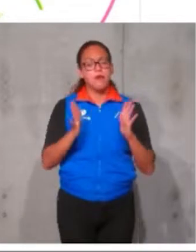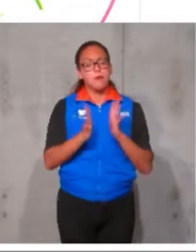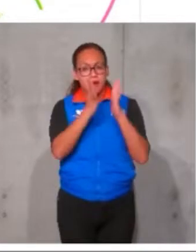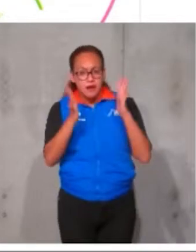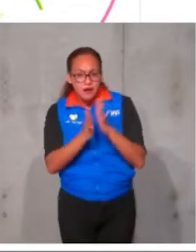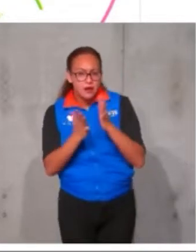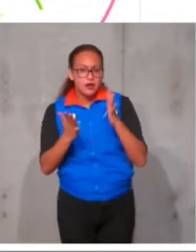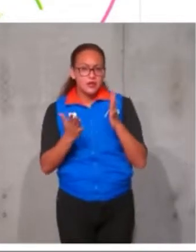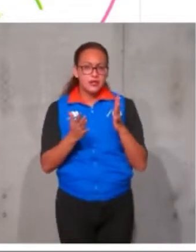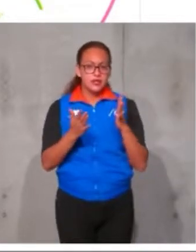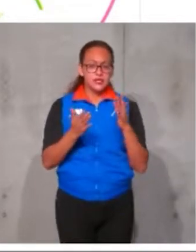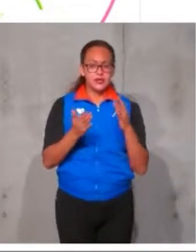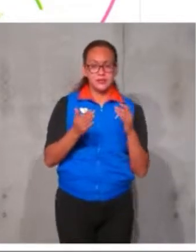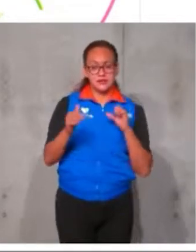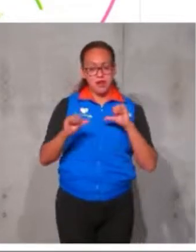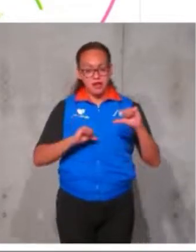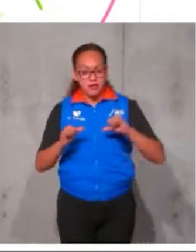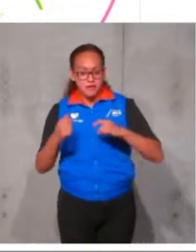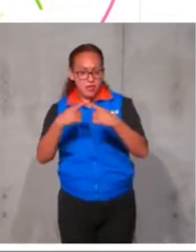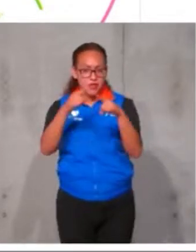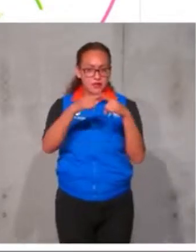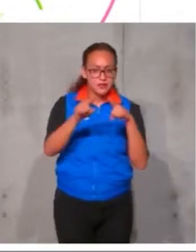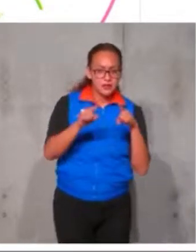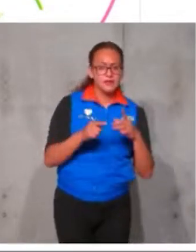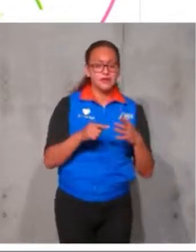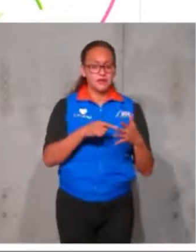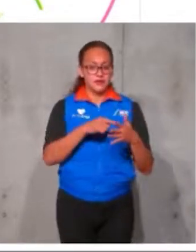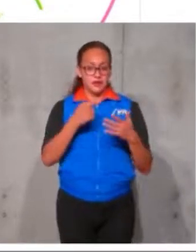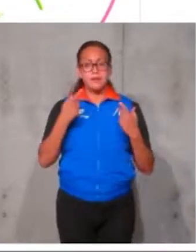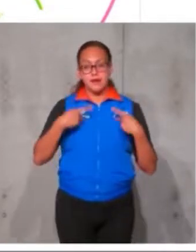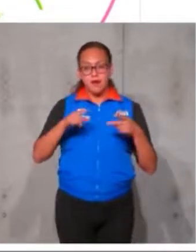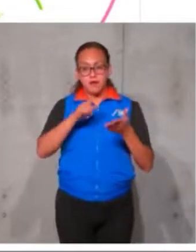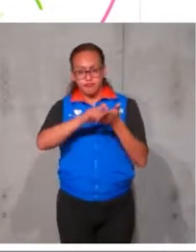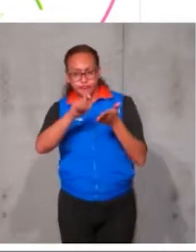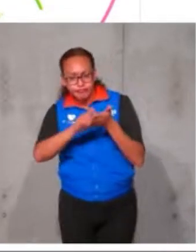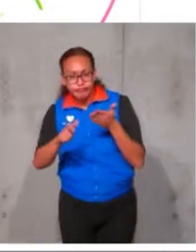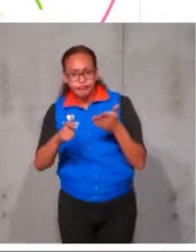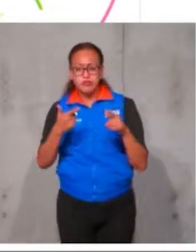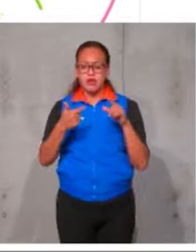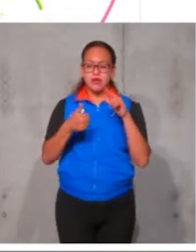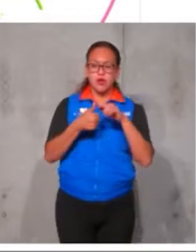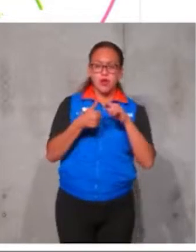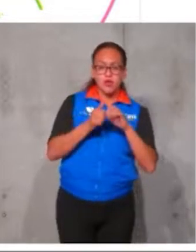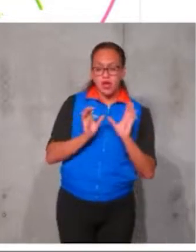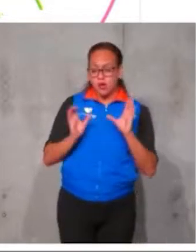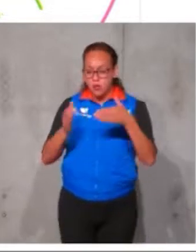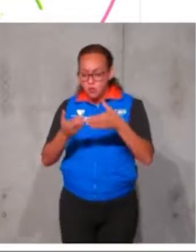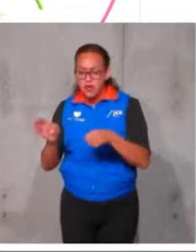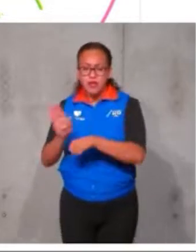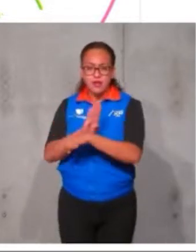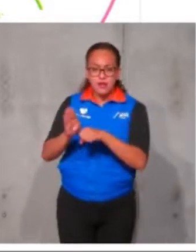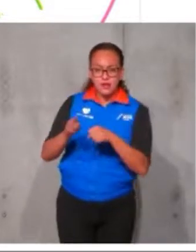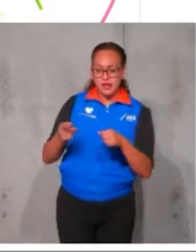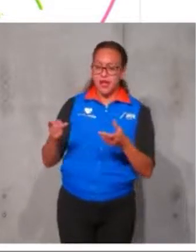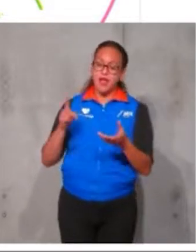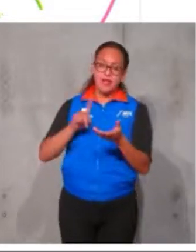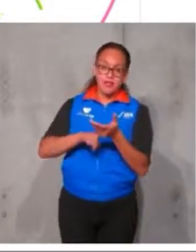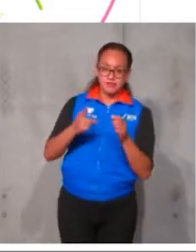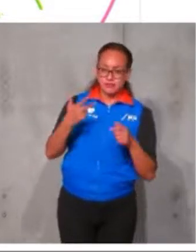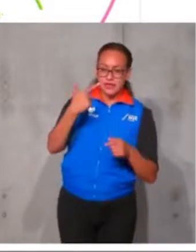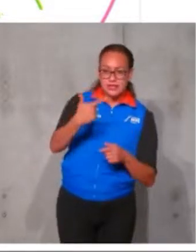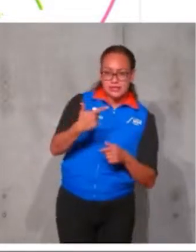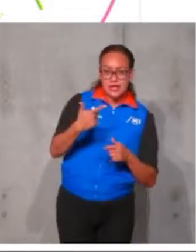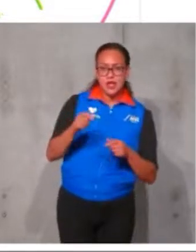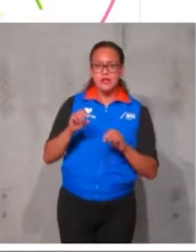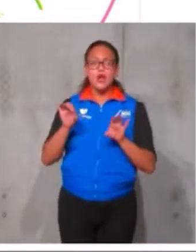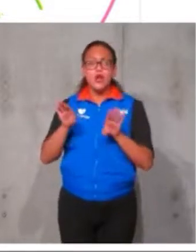humanos, participación activa y asuntos del consumidor, participación activa y desarrollo de la comunidad, prácticas laborales